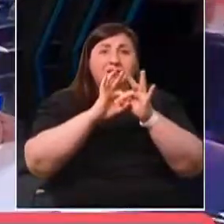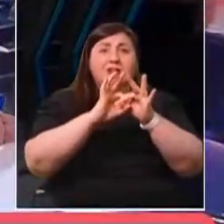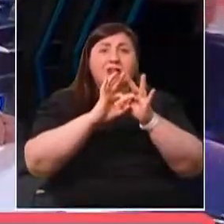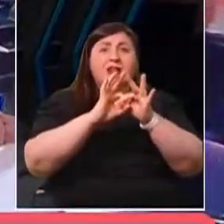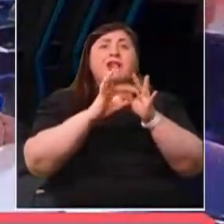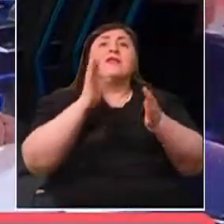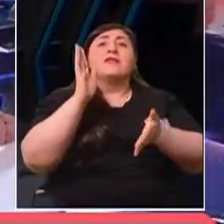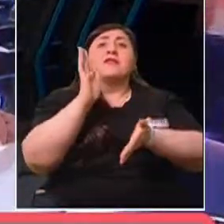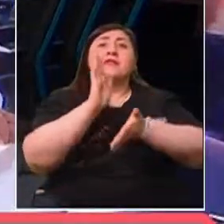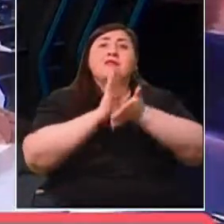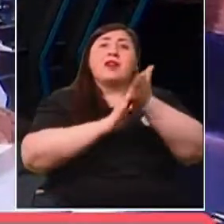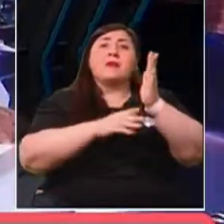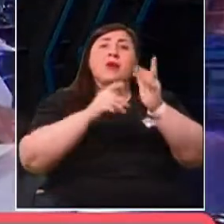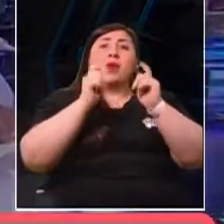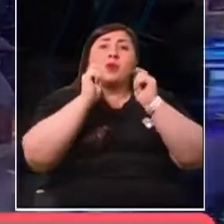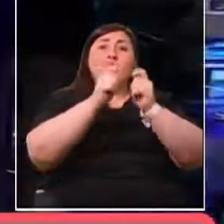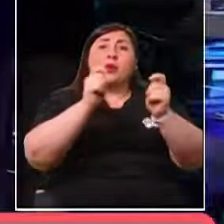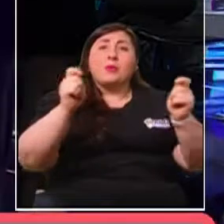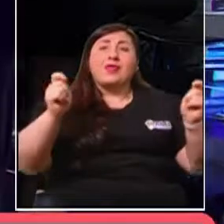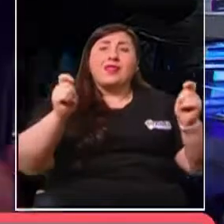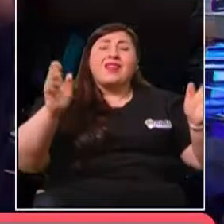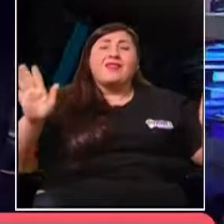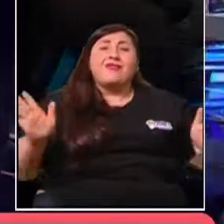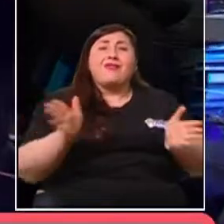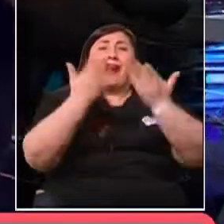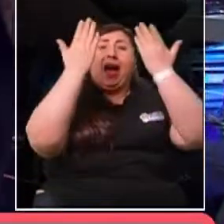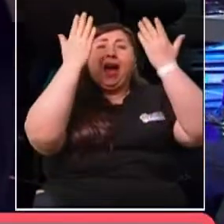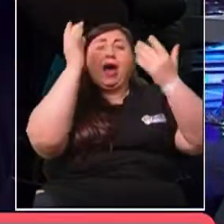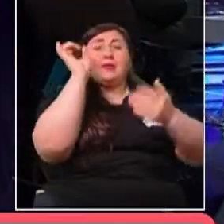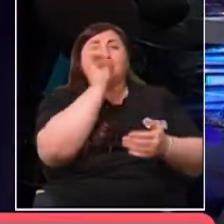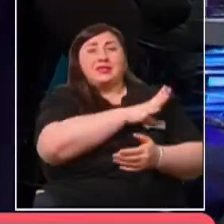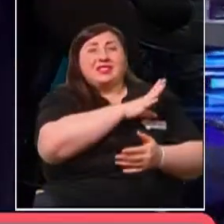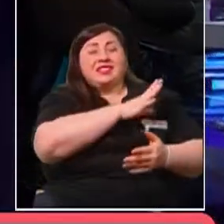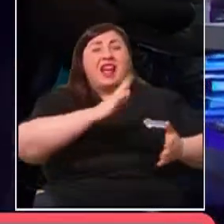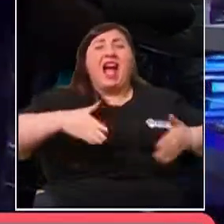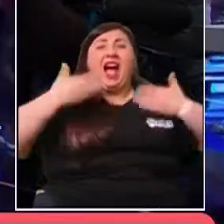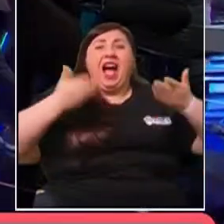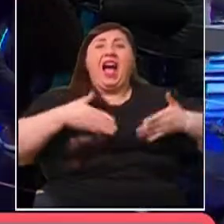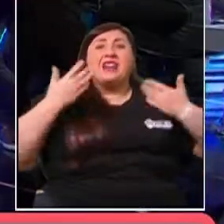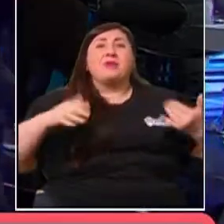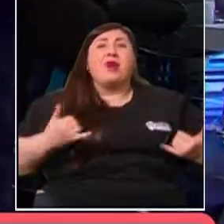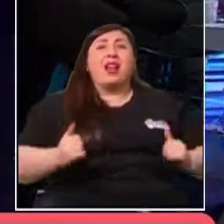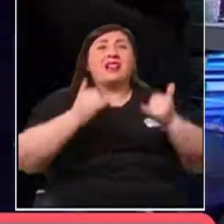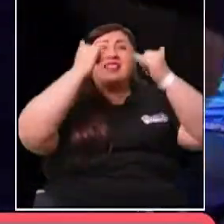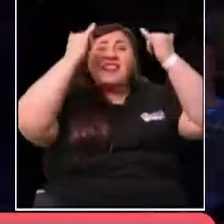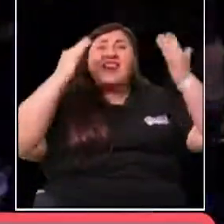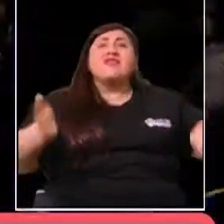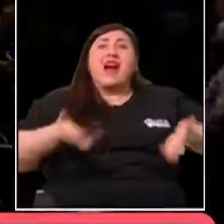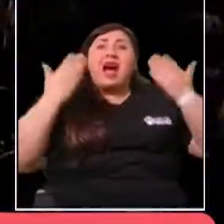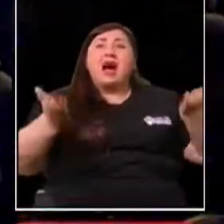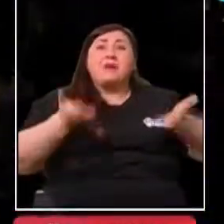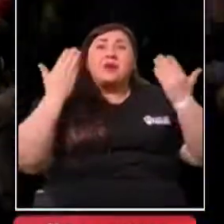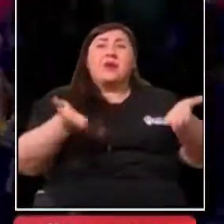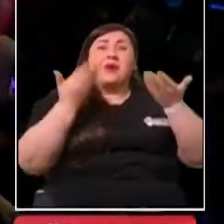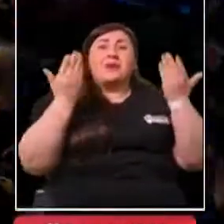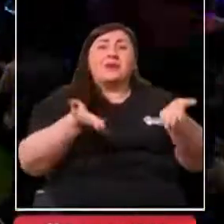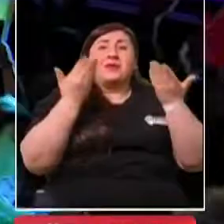a unos mensajes. Y vamos, chilenos, con ánimo, con alegría. ¡Vamos, chilenos! ¡Vamos! ¡Vamos,